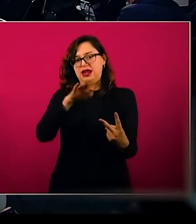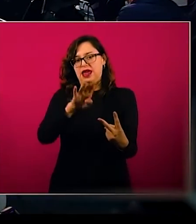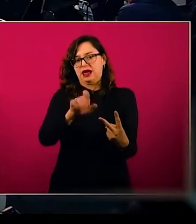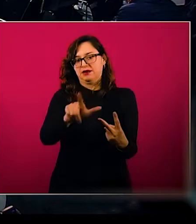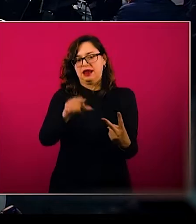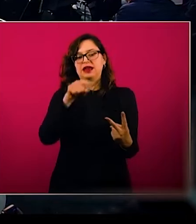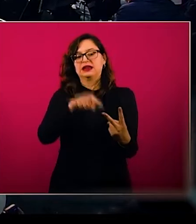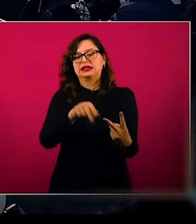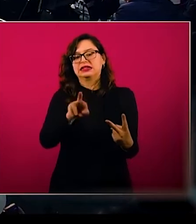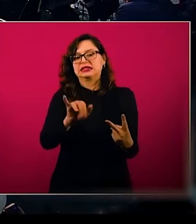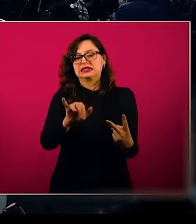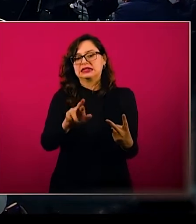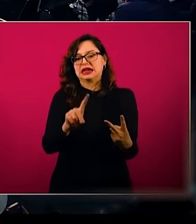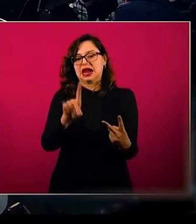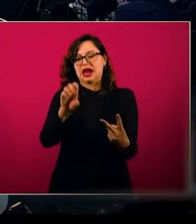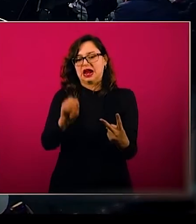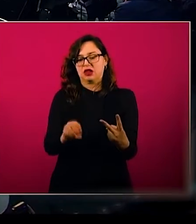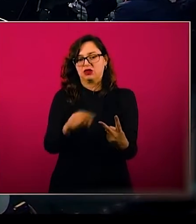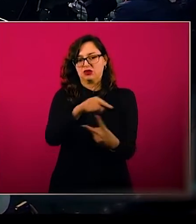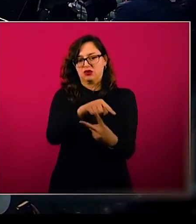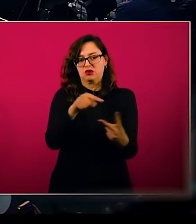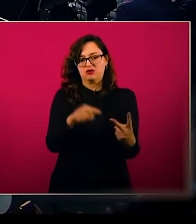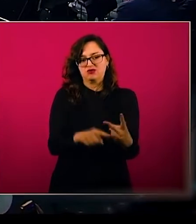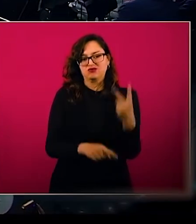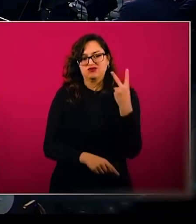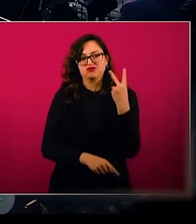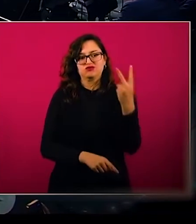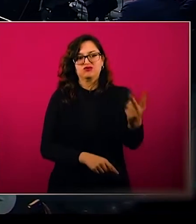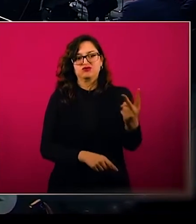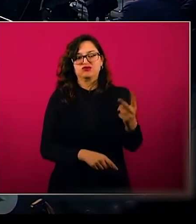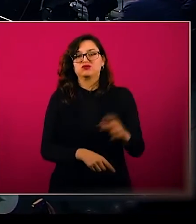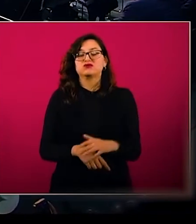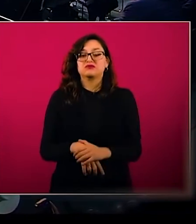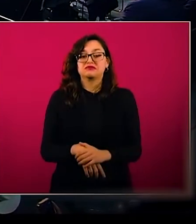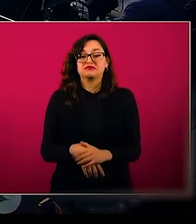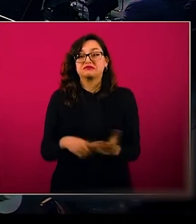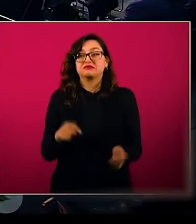que aquí en la fuente del patio central